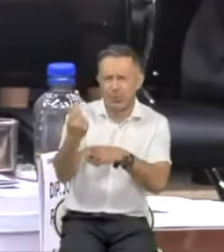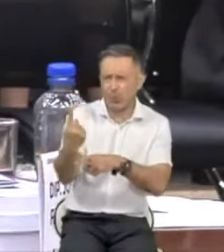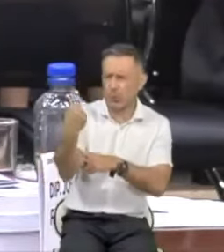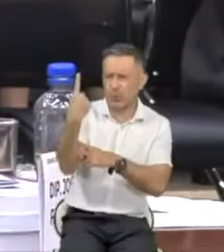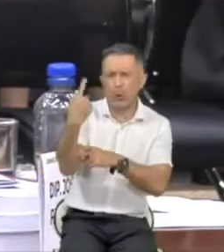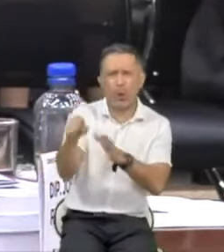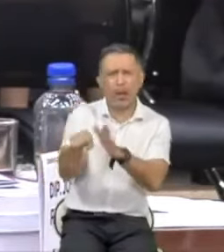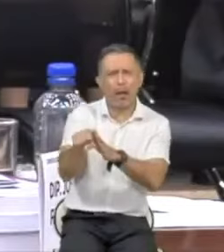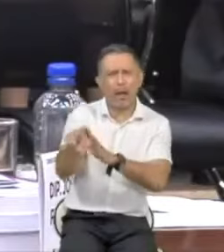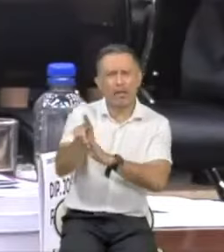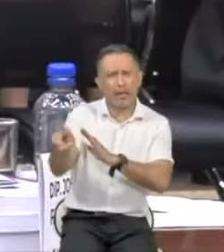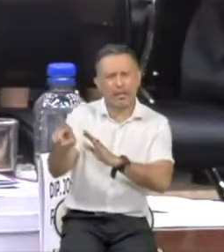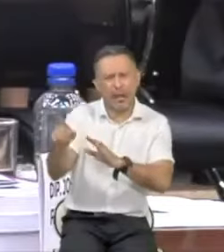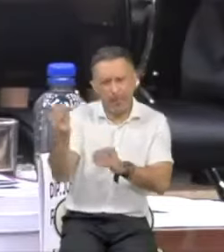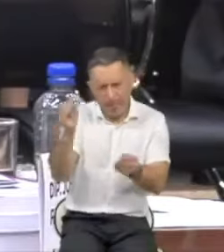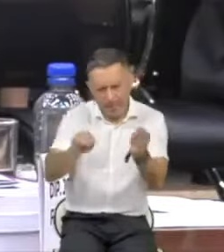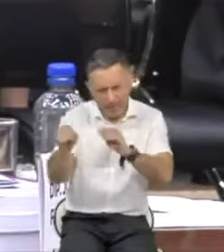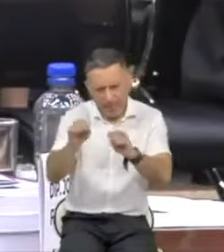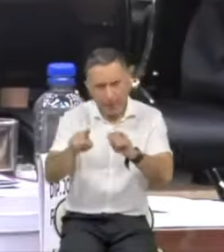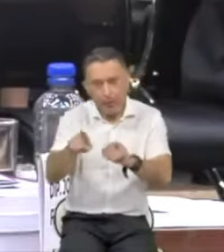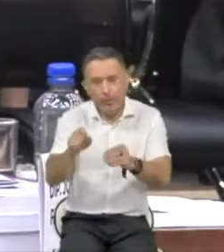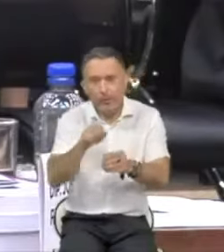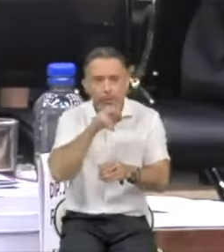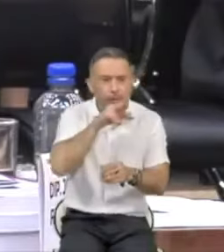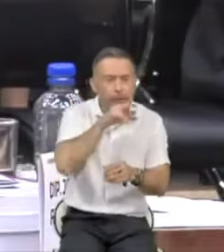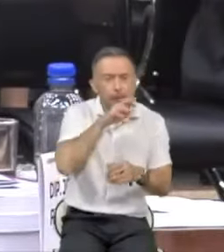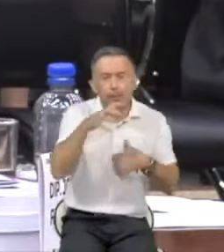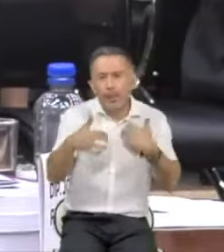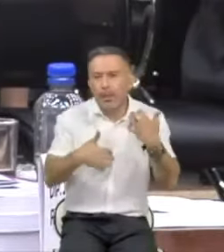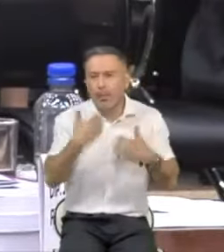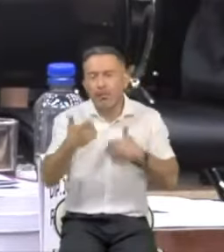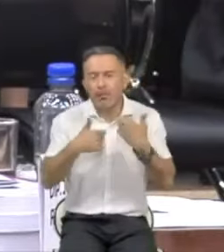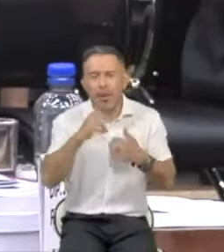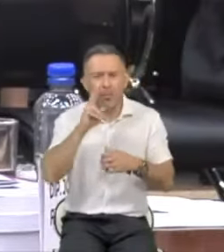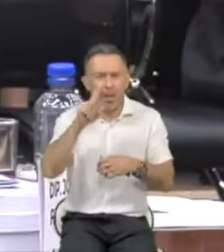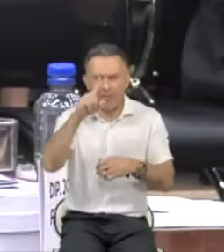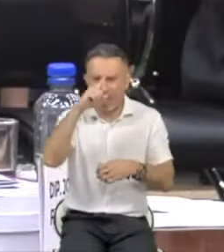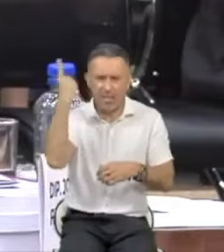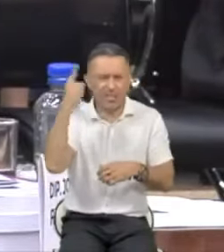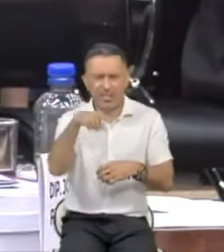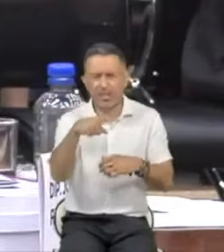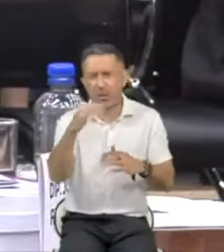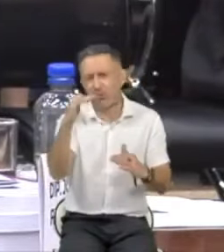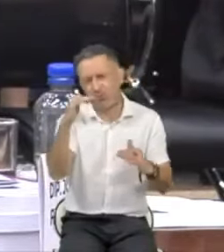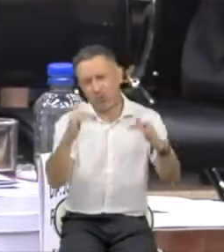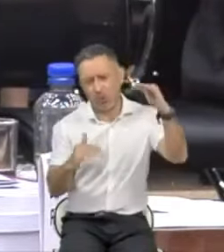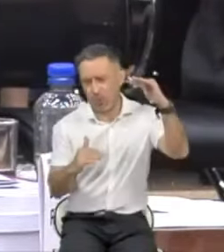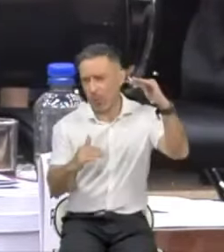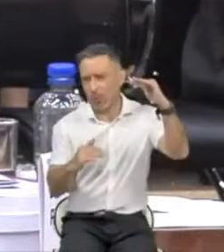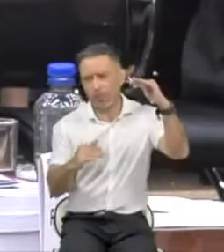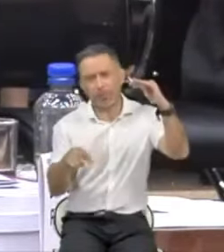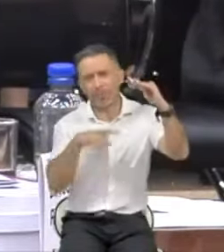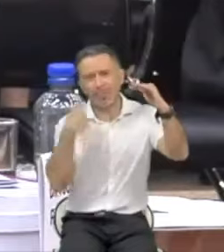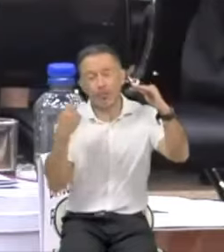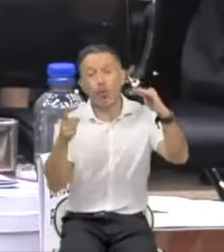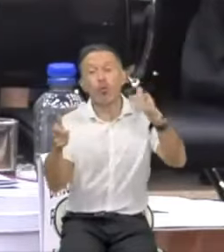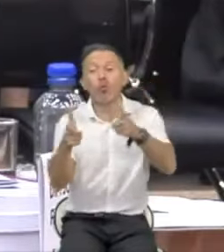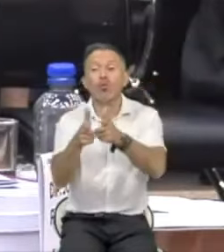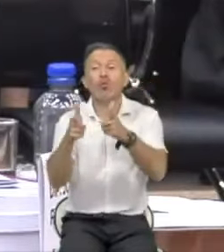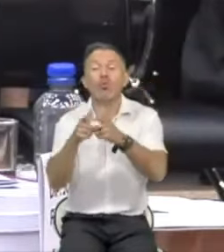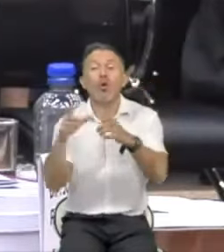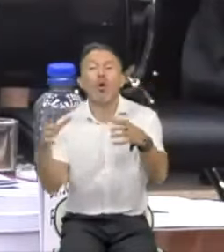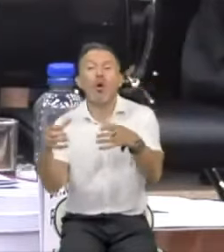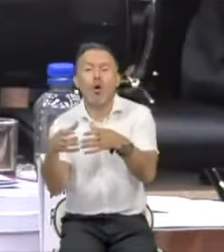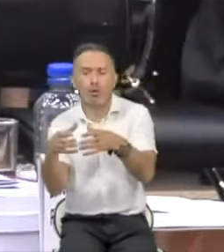que su desesperación Es tan grande porque el resultado Es evidente que les va a ser adverso que va un sector porque sería también